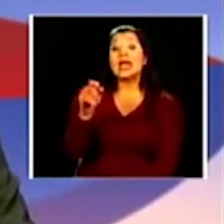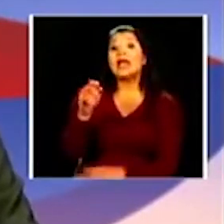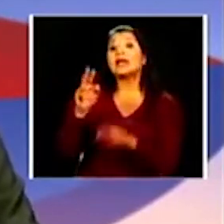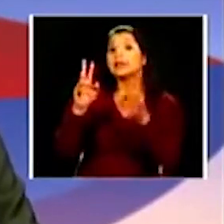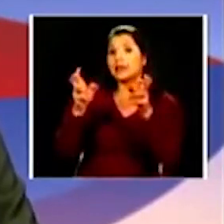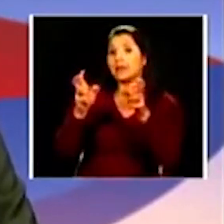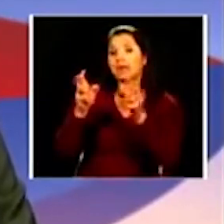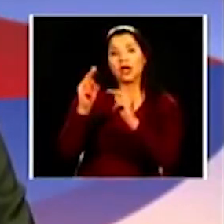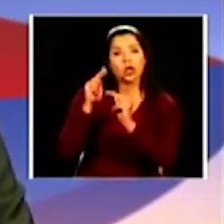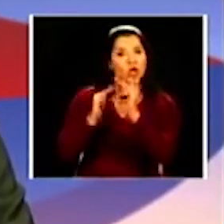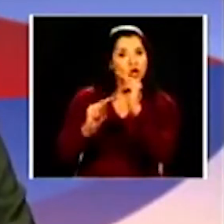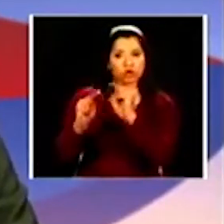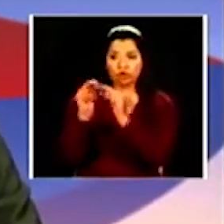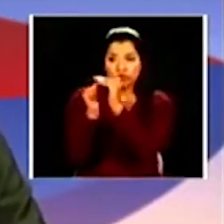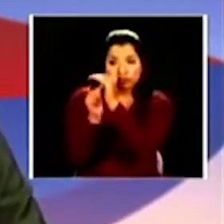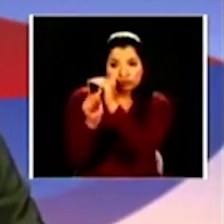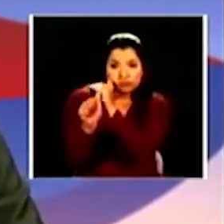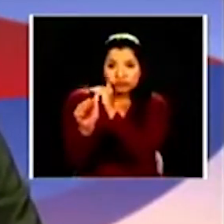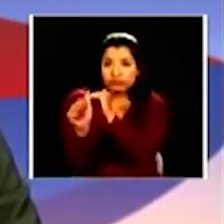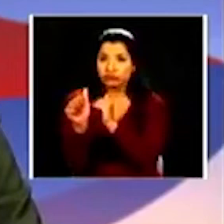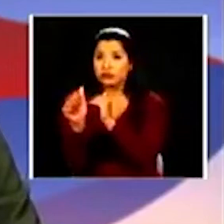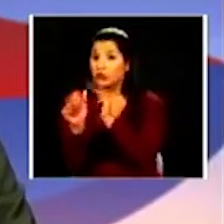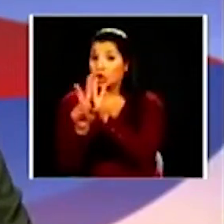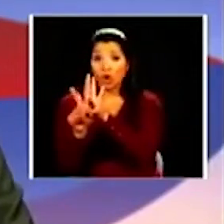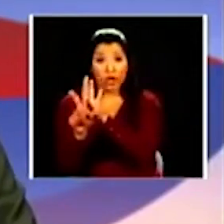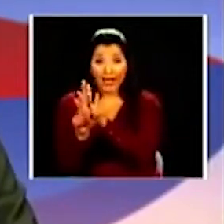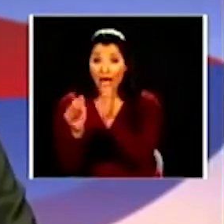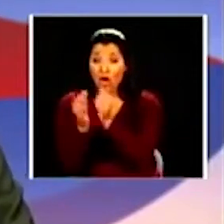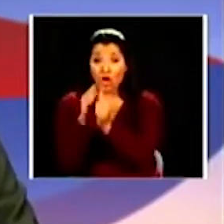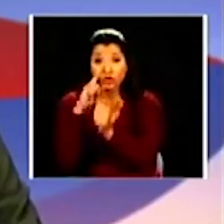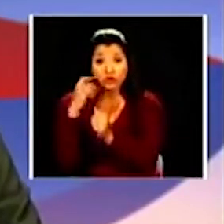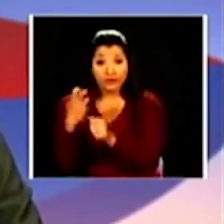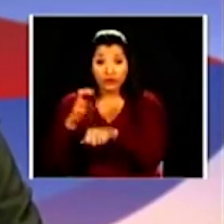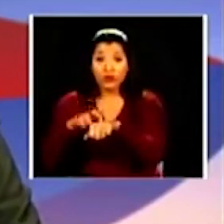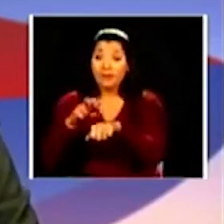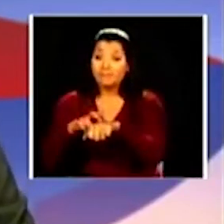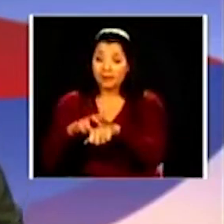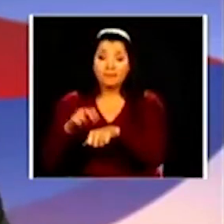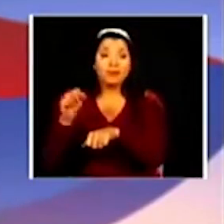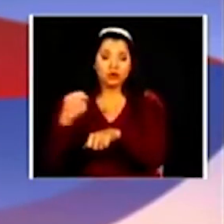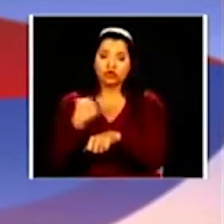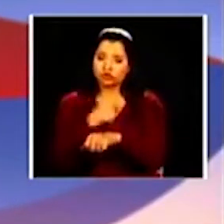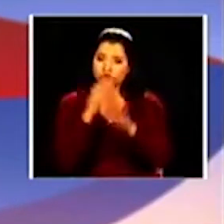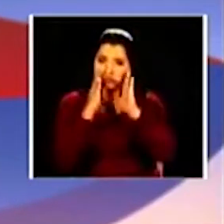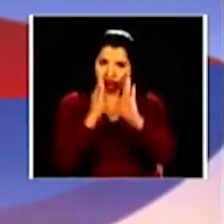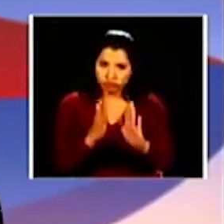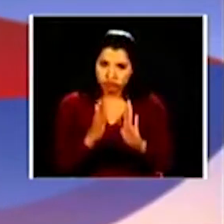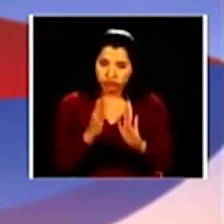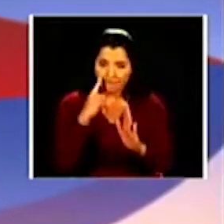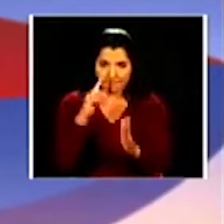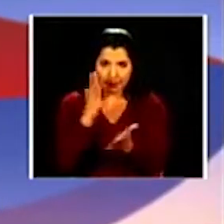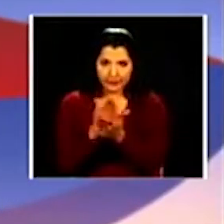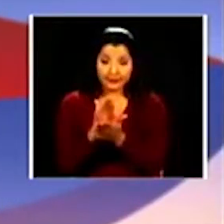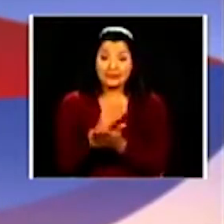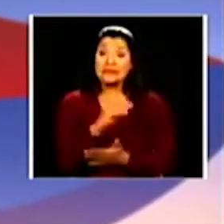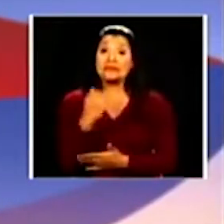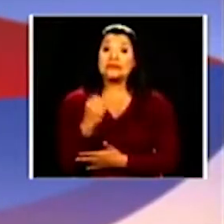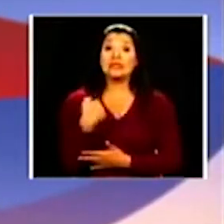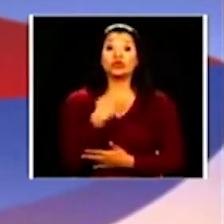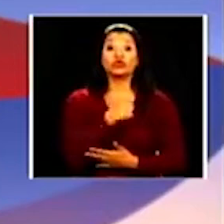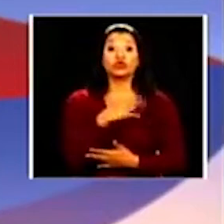contrabando es prioridad para nosotros, está mencionado en nuestro plan de gobierno, el ataque al contrabando, y cuando hemos hablado de